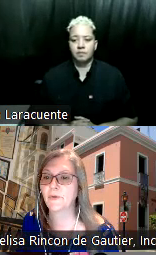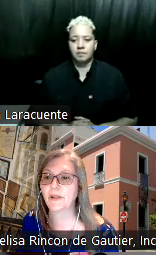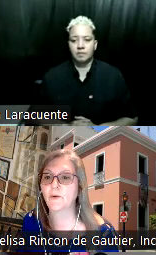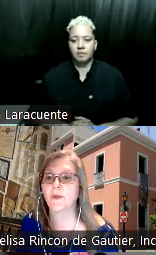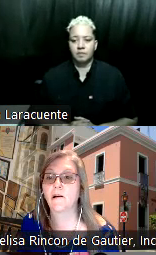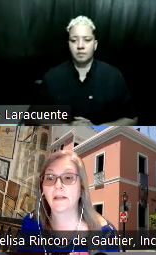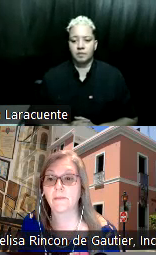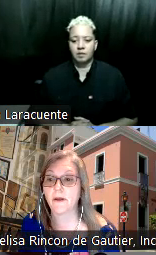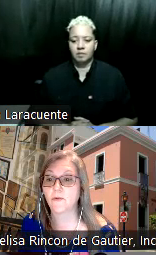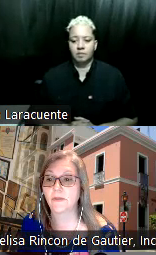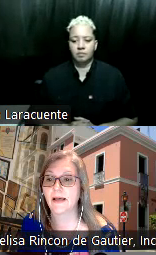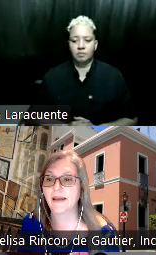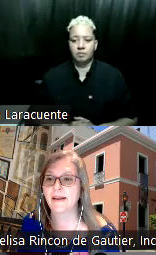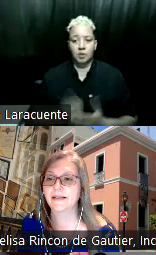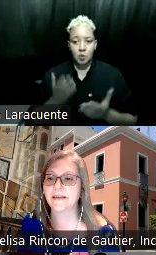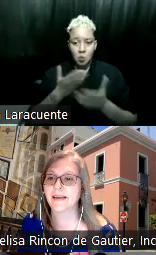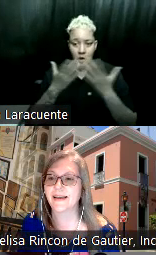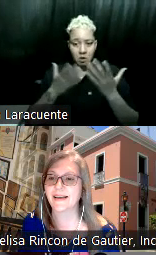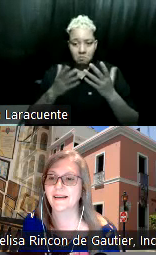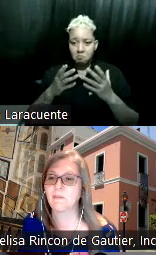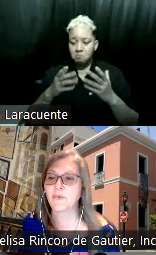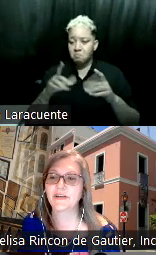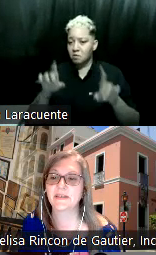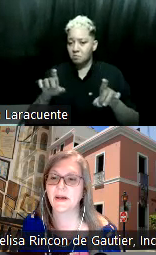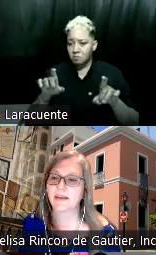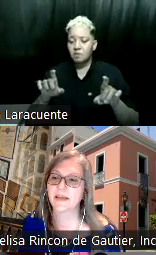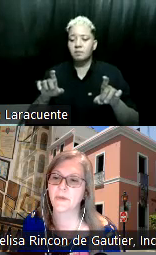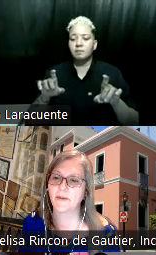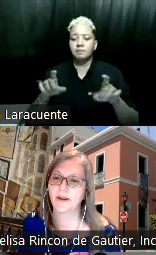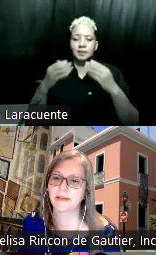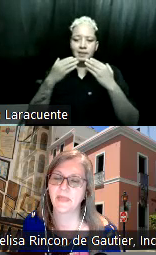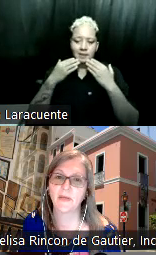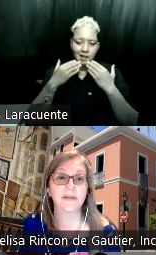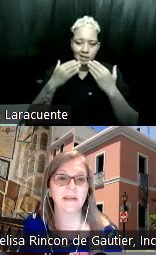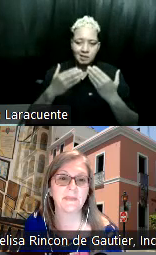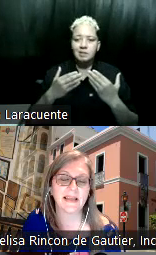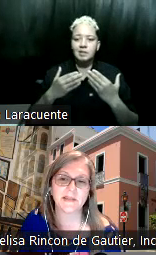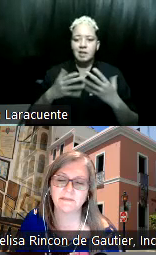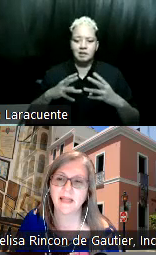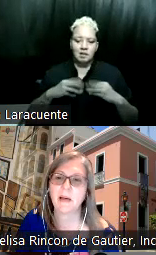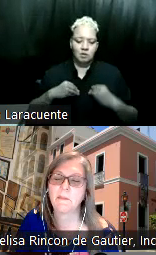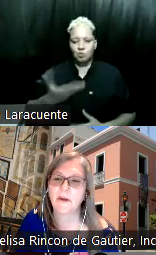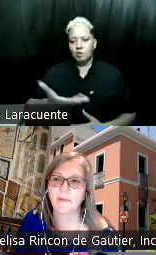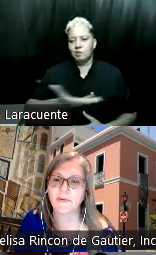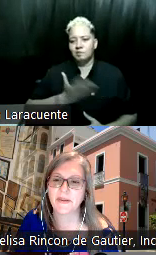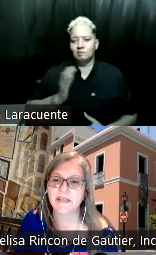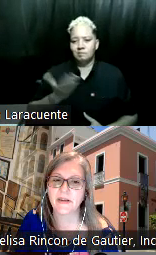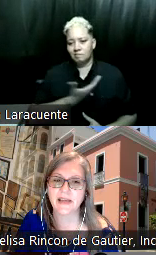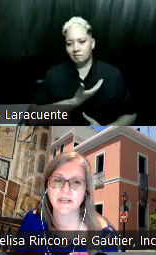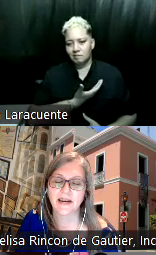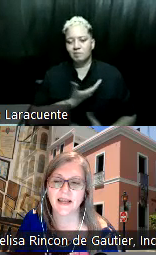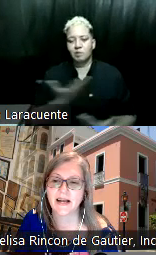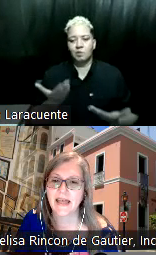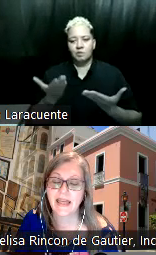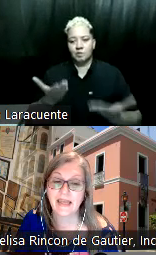no tenemos ninguna otra pregunta, Eric, así que muchísimas gracias por haber aceptado nuestra invitación, por haber ofrecido